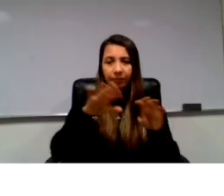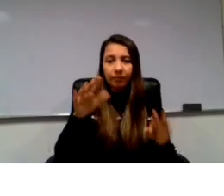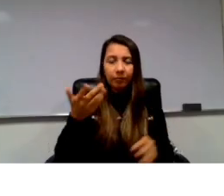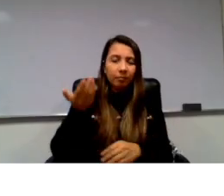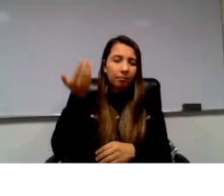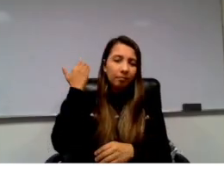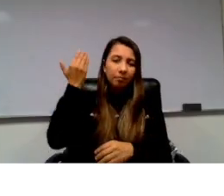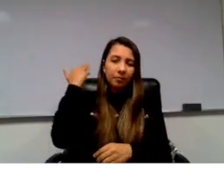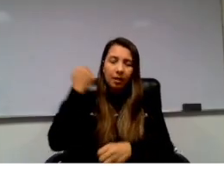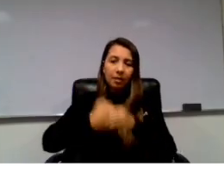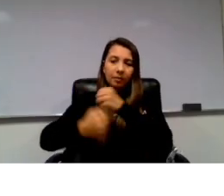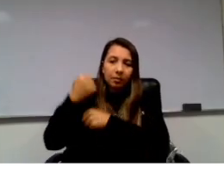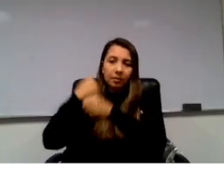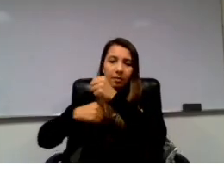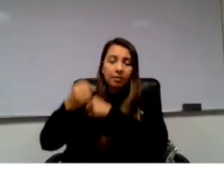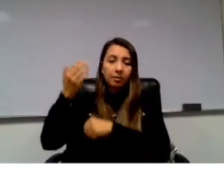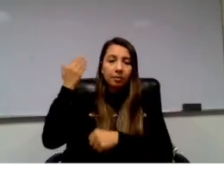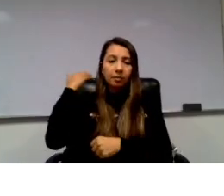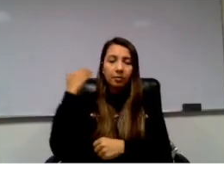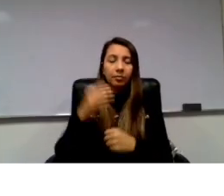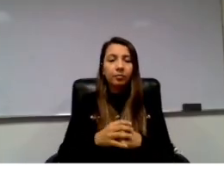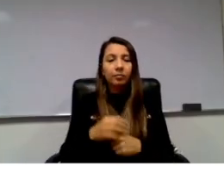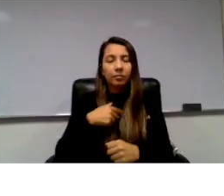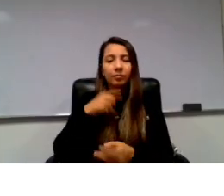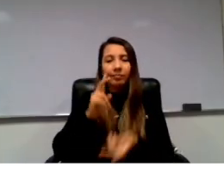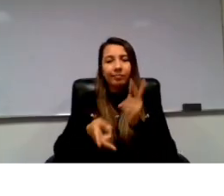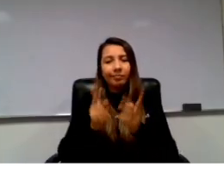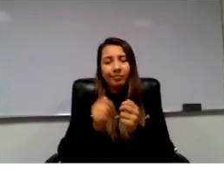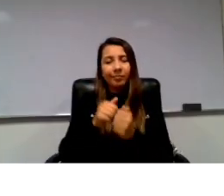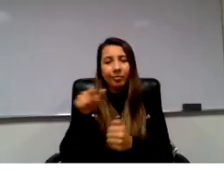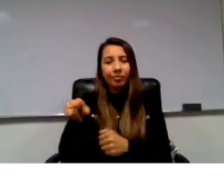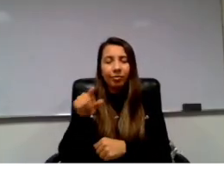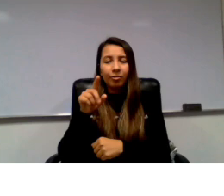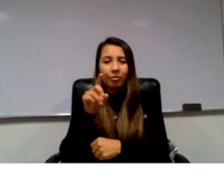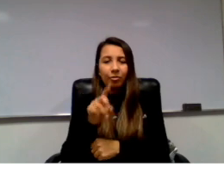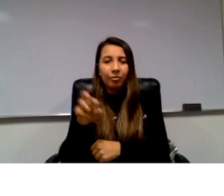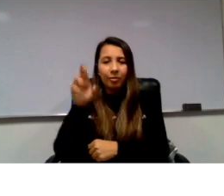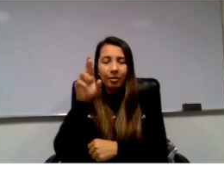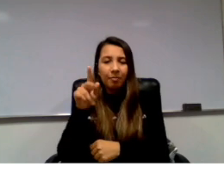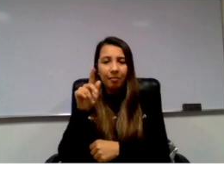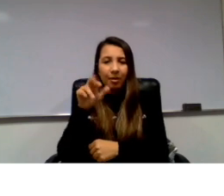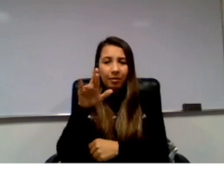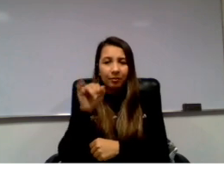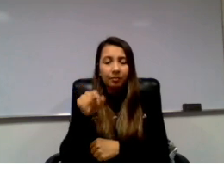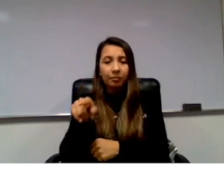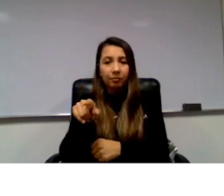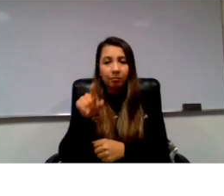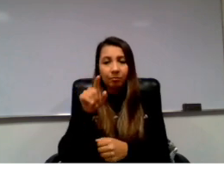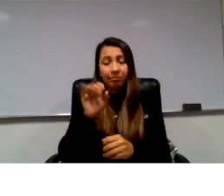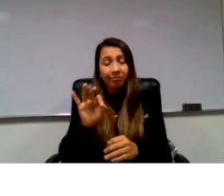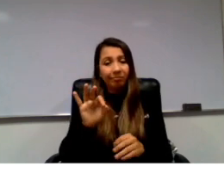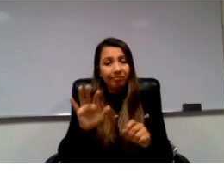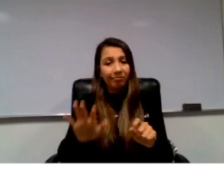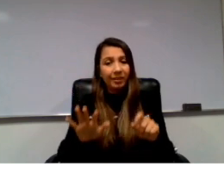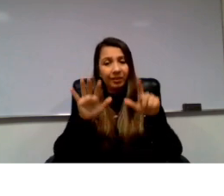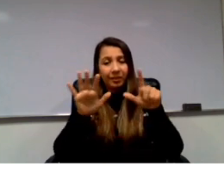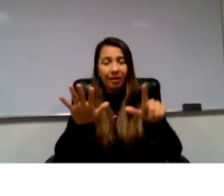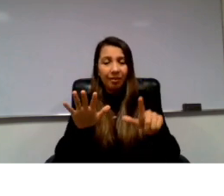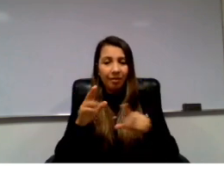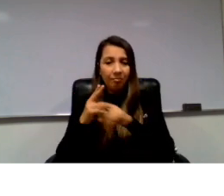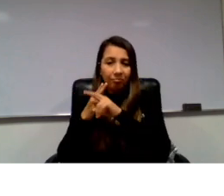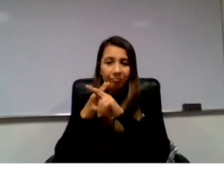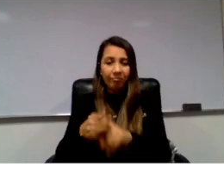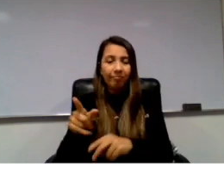hace ya muchos años, platicando con la doctora Paris Pishmis, que por cierto celebramos el 25 aniversario de su